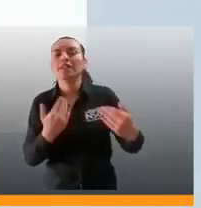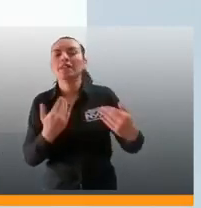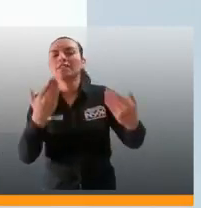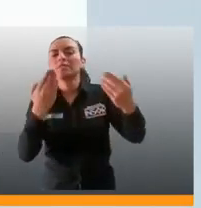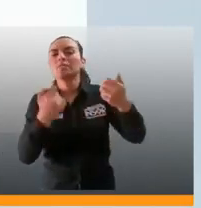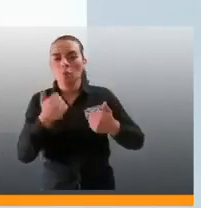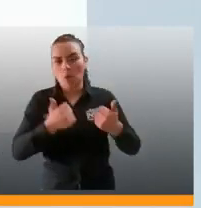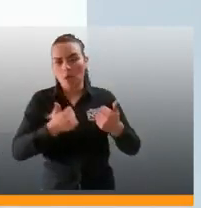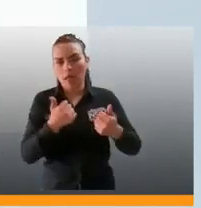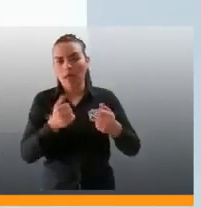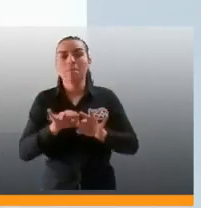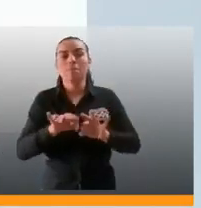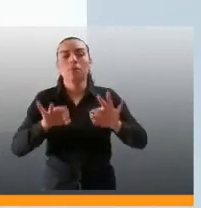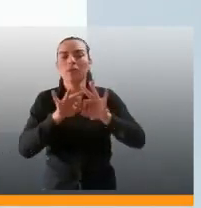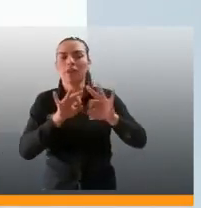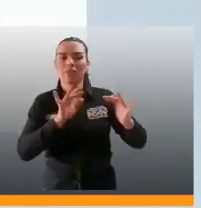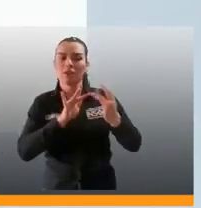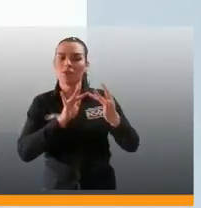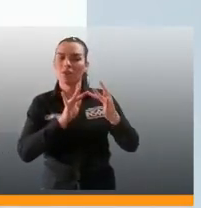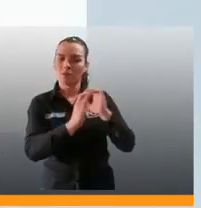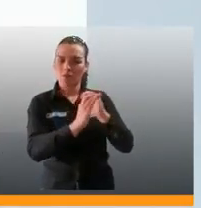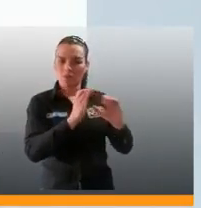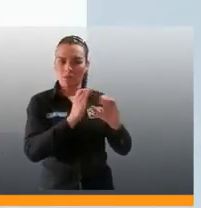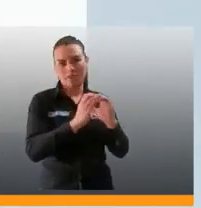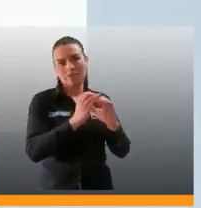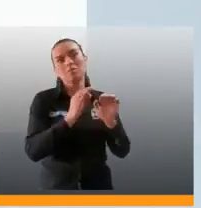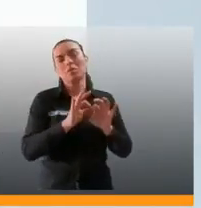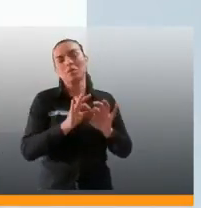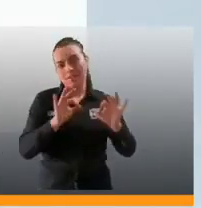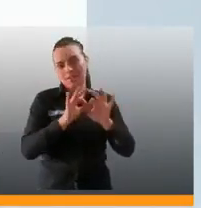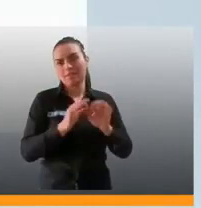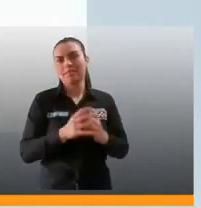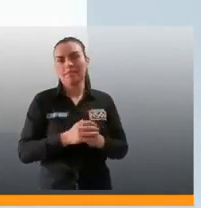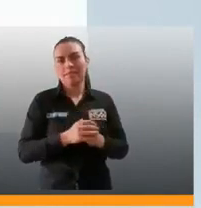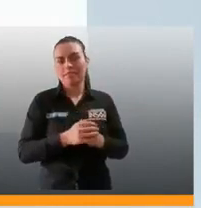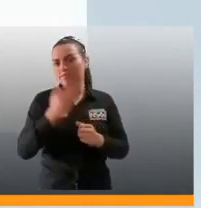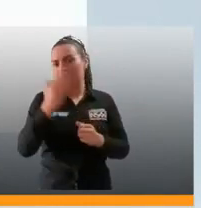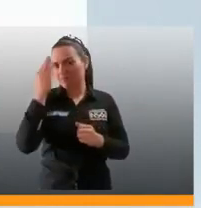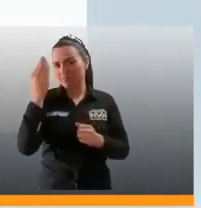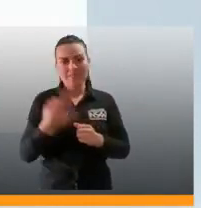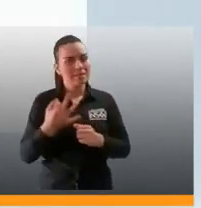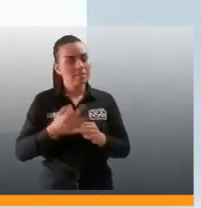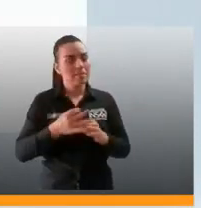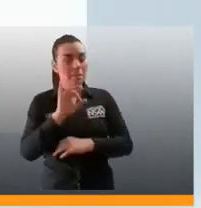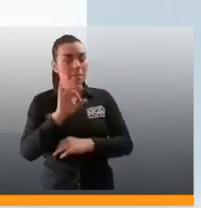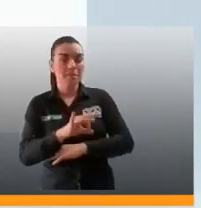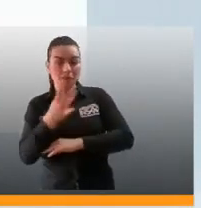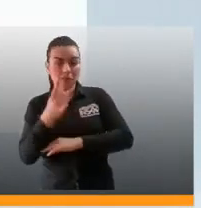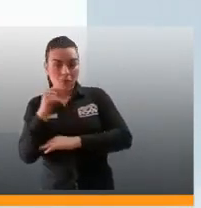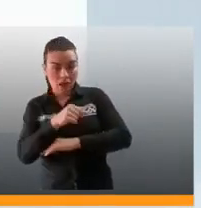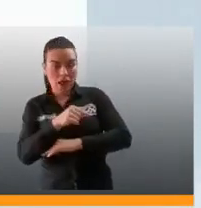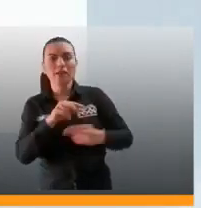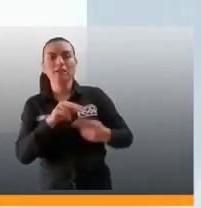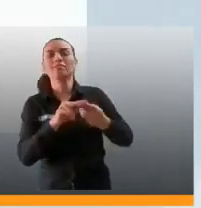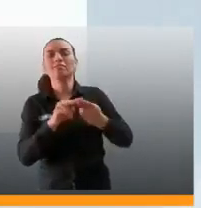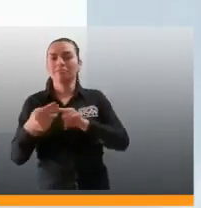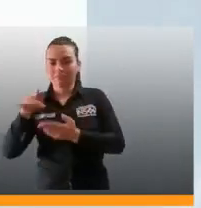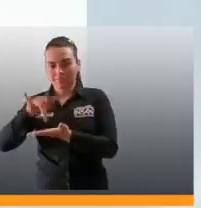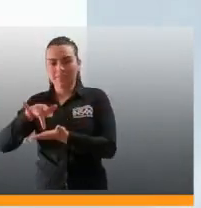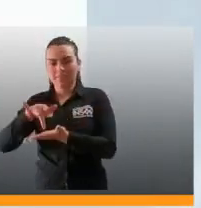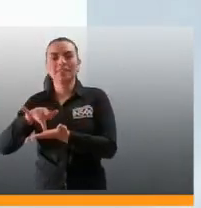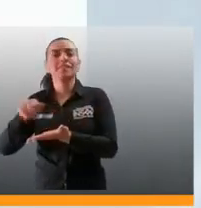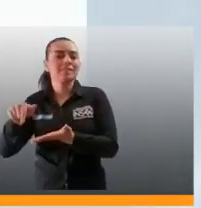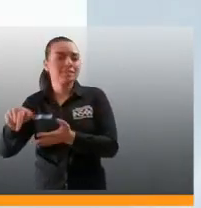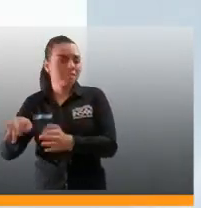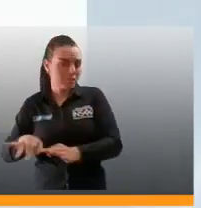comunicación con los estudiantes, que es muy importante, pues siempre, no solamente en la virtualidad, sino también en la presencialidad, pero que hace pues,